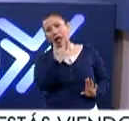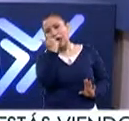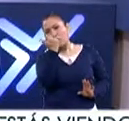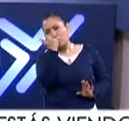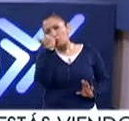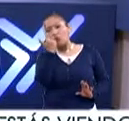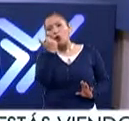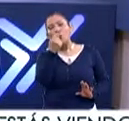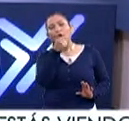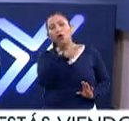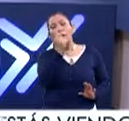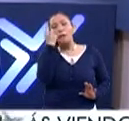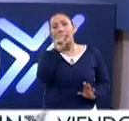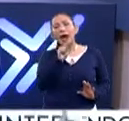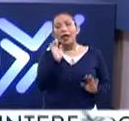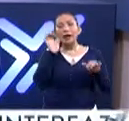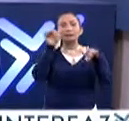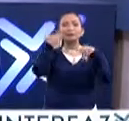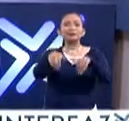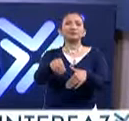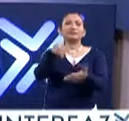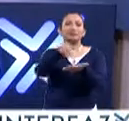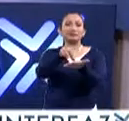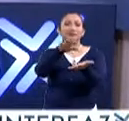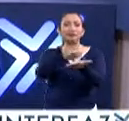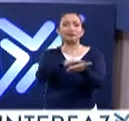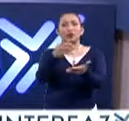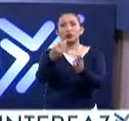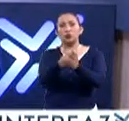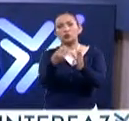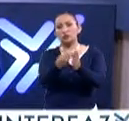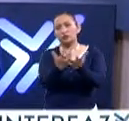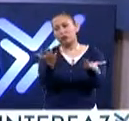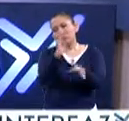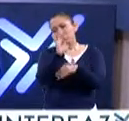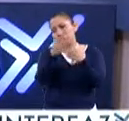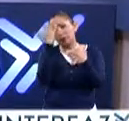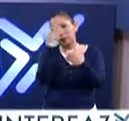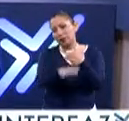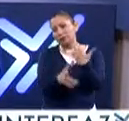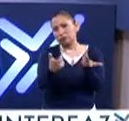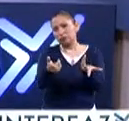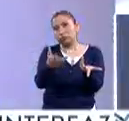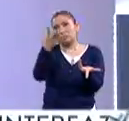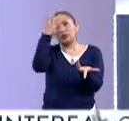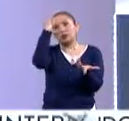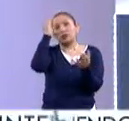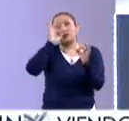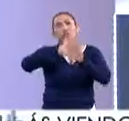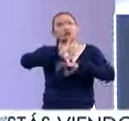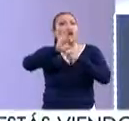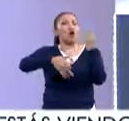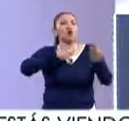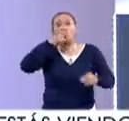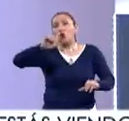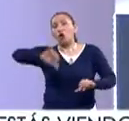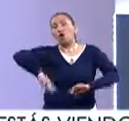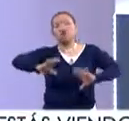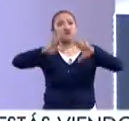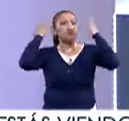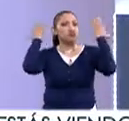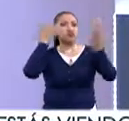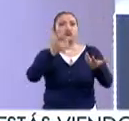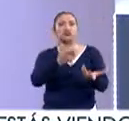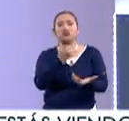estudiante a la hora de inscribirse porque como todos sabemos no vas a aprender de forma automática